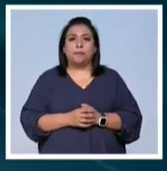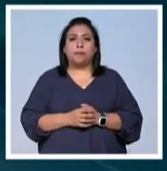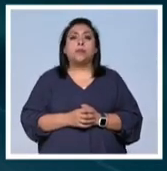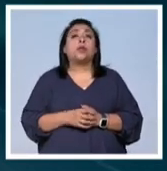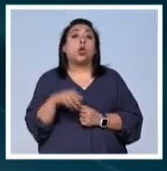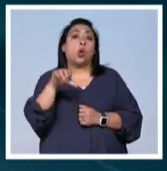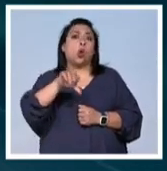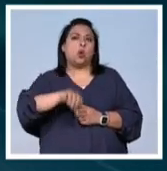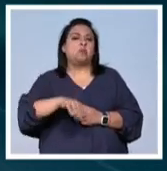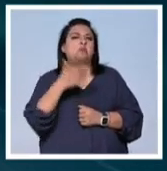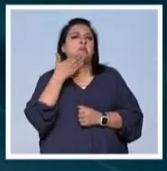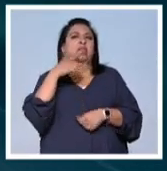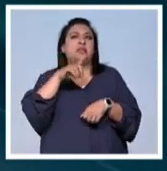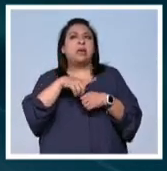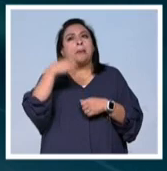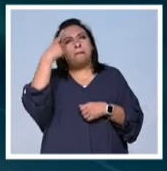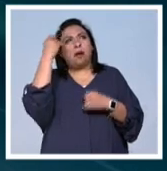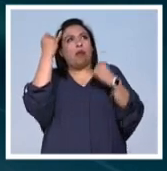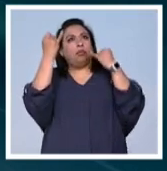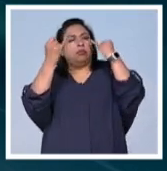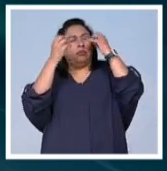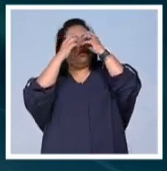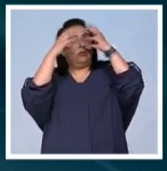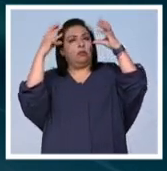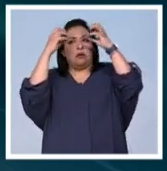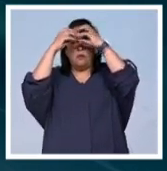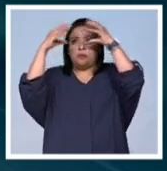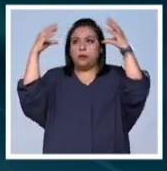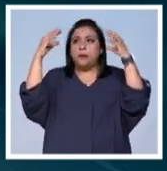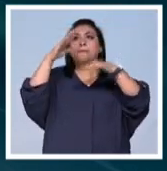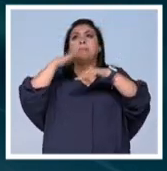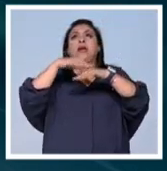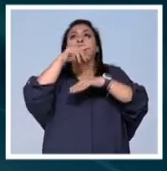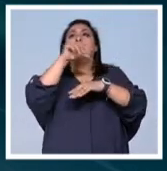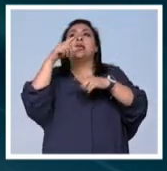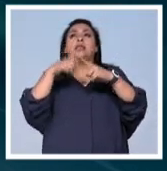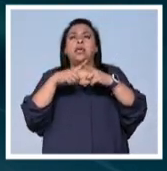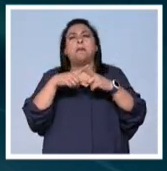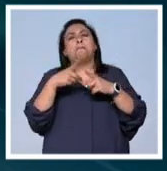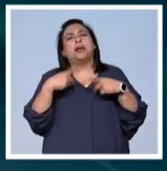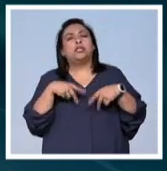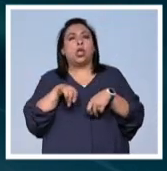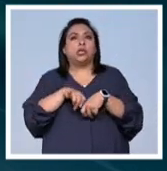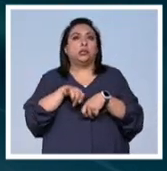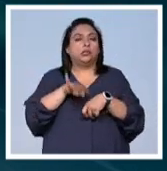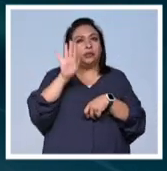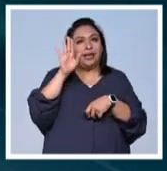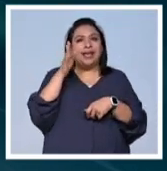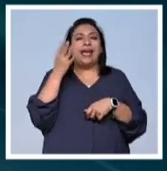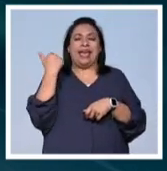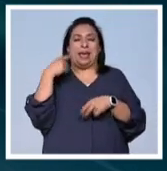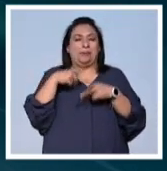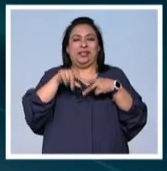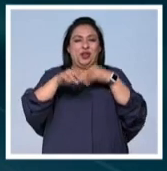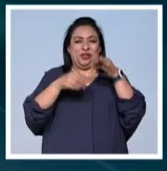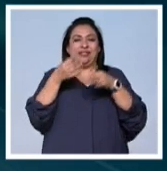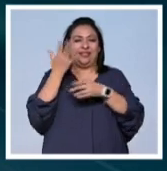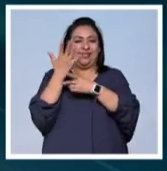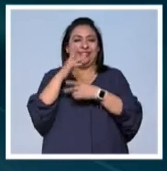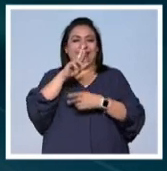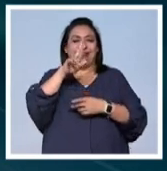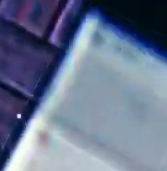hoy es un buen día para echar a volar la imaginación principalmente de los supersticiosos como ya decía Rafa al inicio del programa